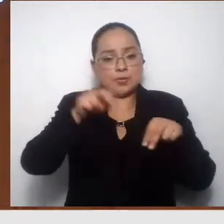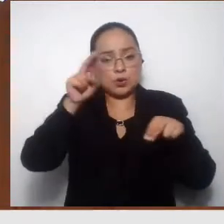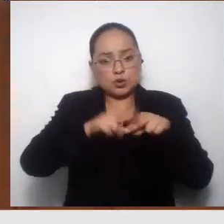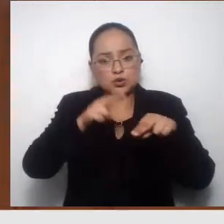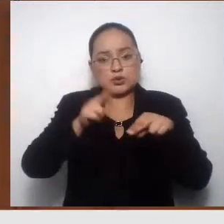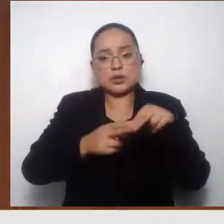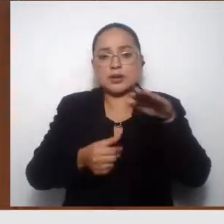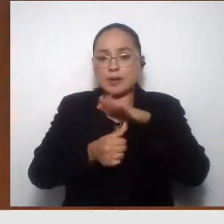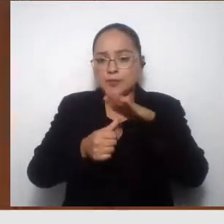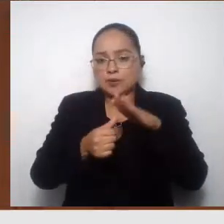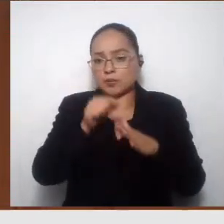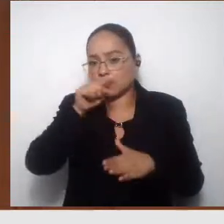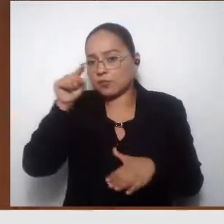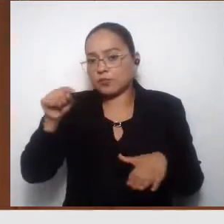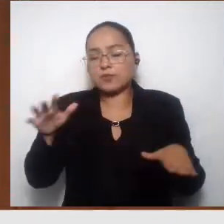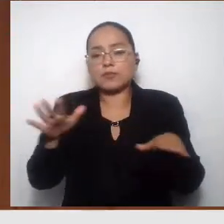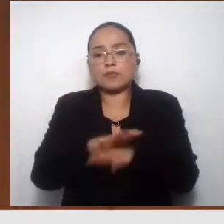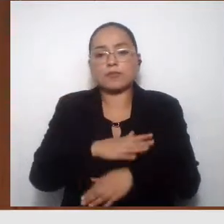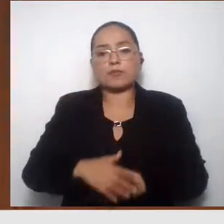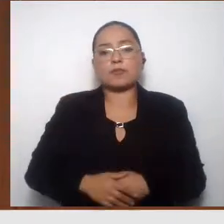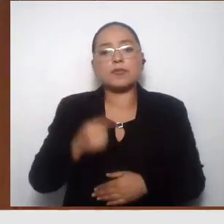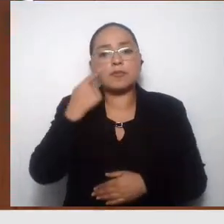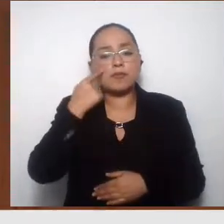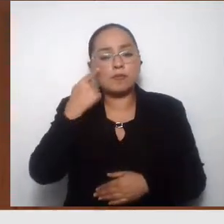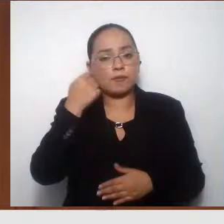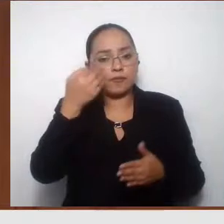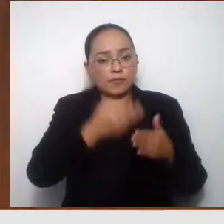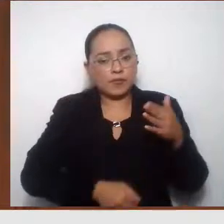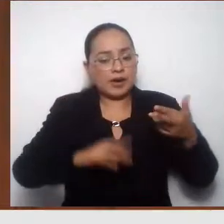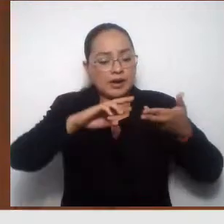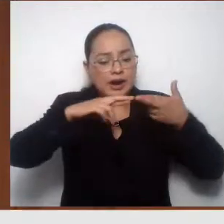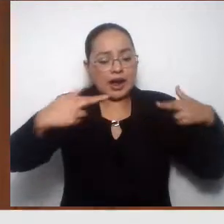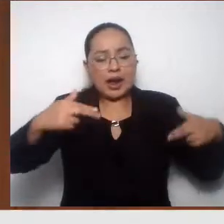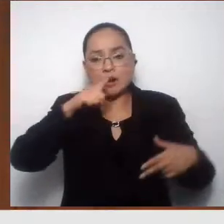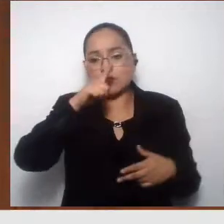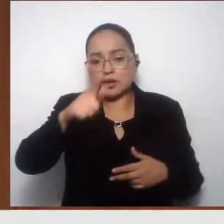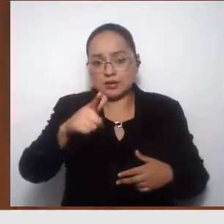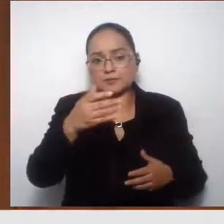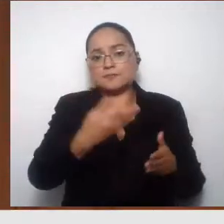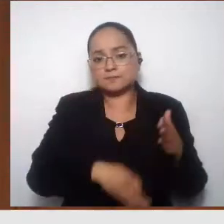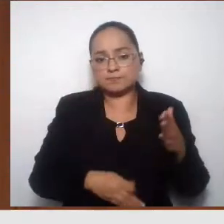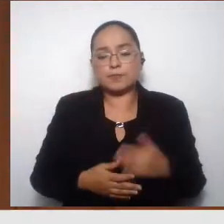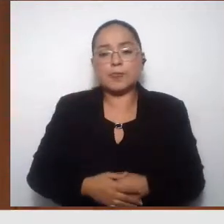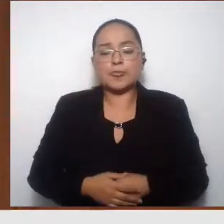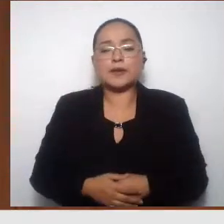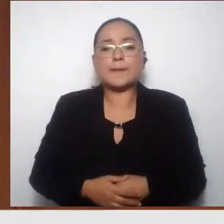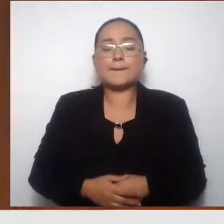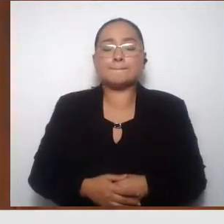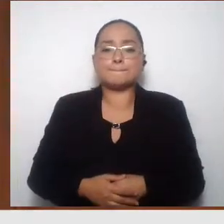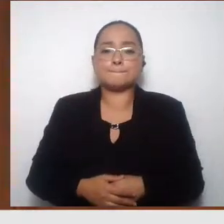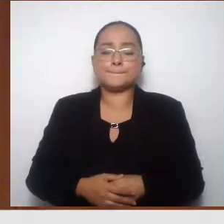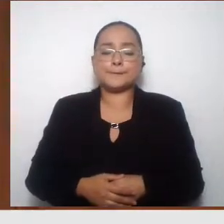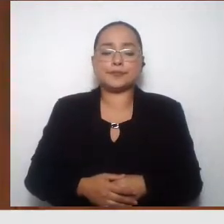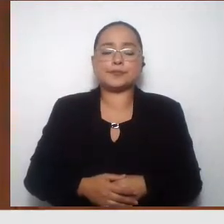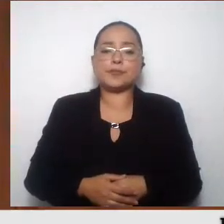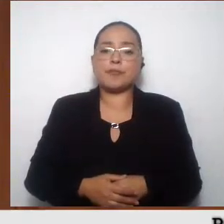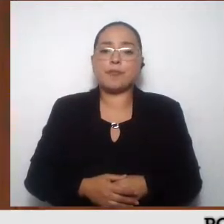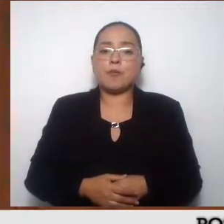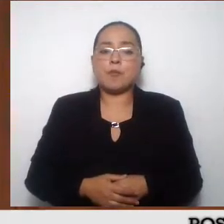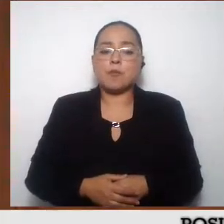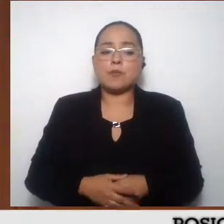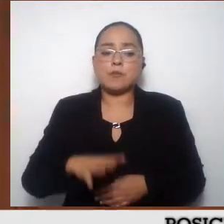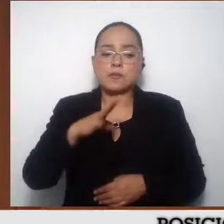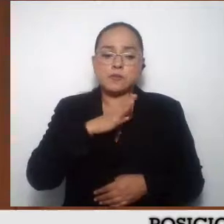Aquí podemos observar la falta de cableado y en sí también cableado que se quedó